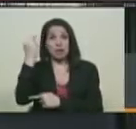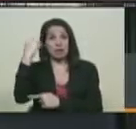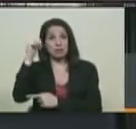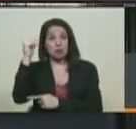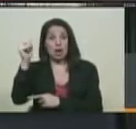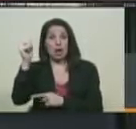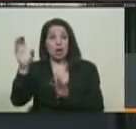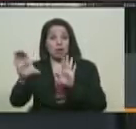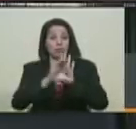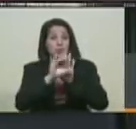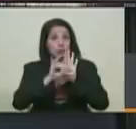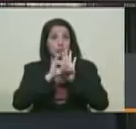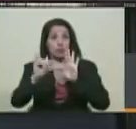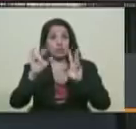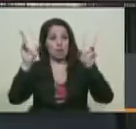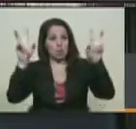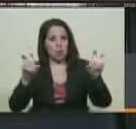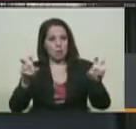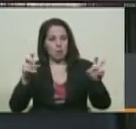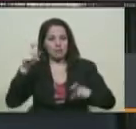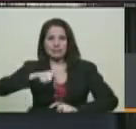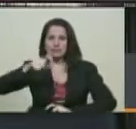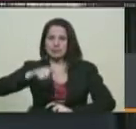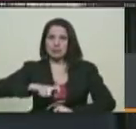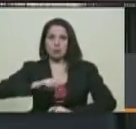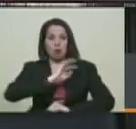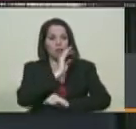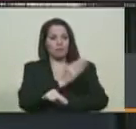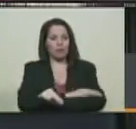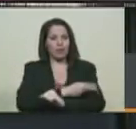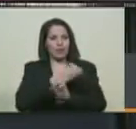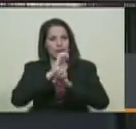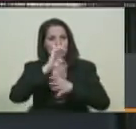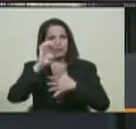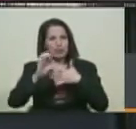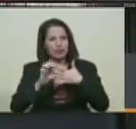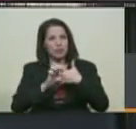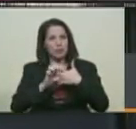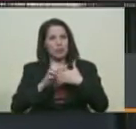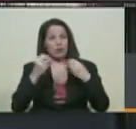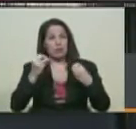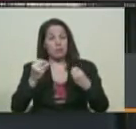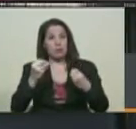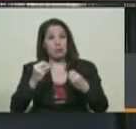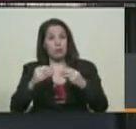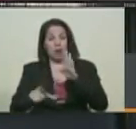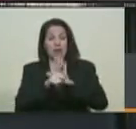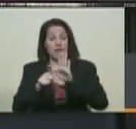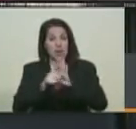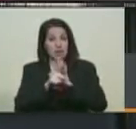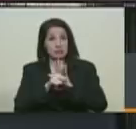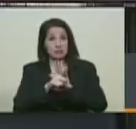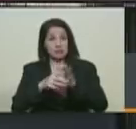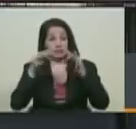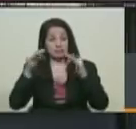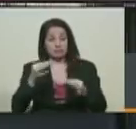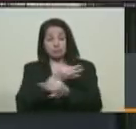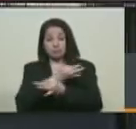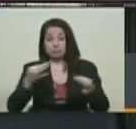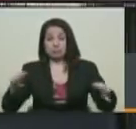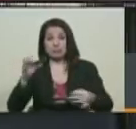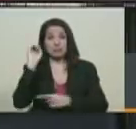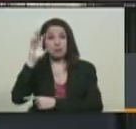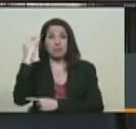grandísimo en materia legislativa y hoy podemos decir, tenemos una poderosa, soberanísima y